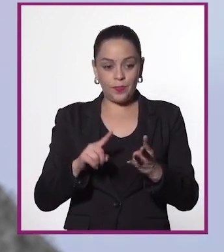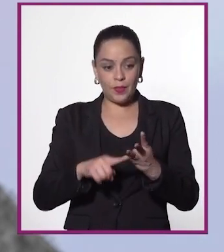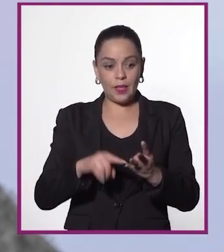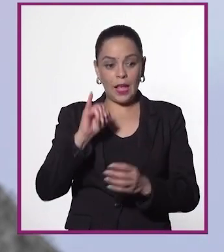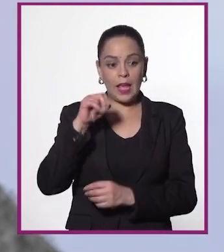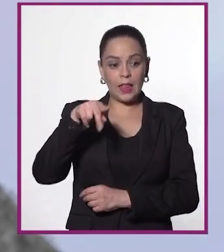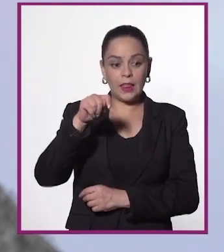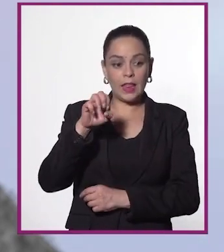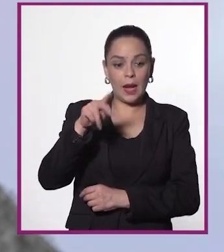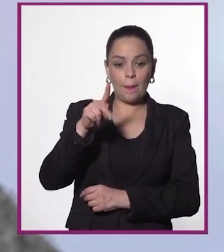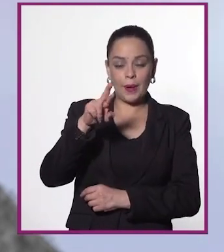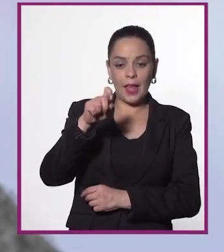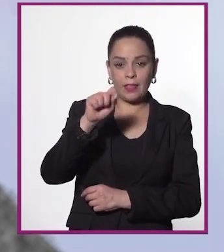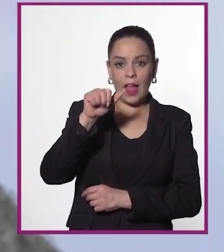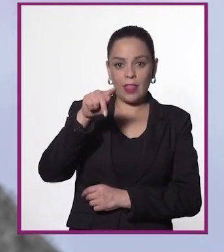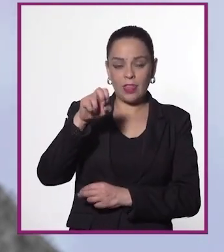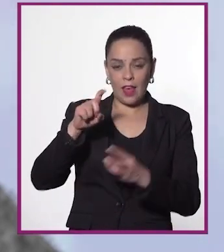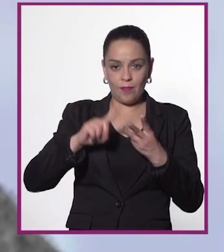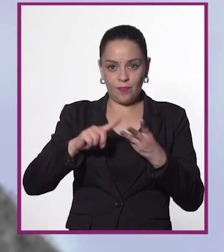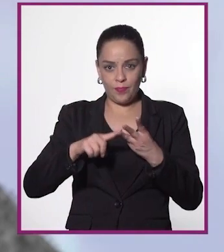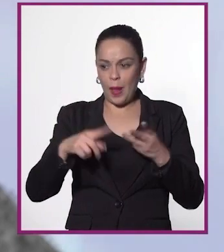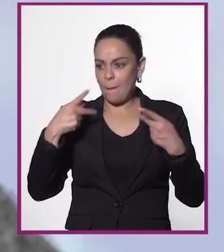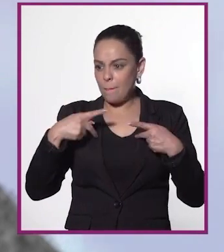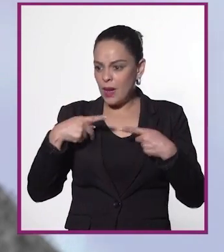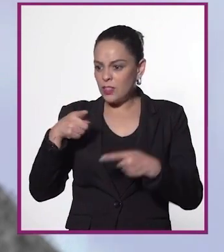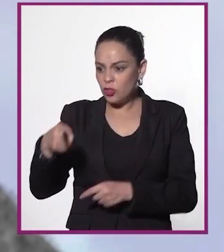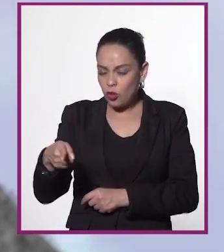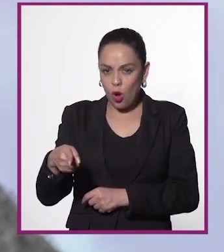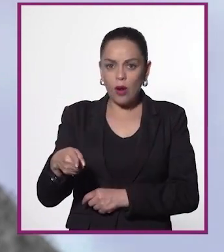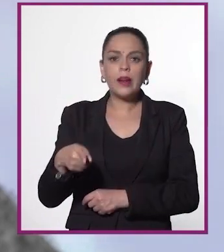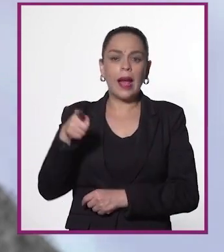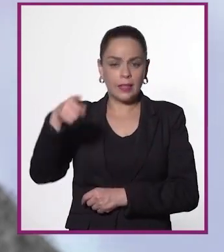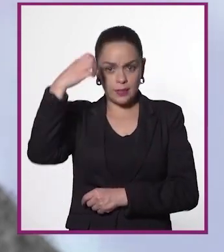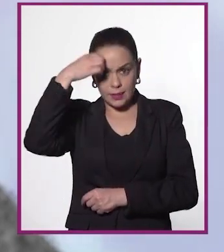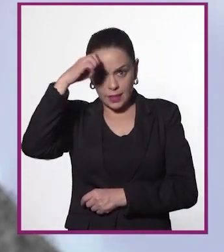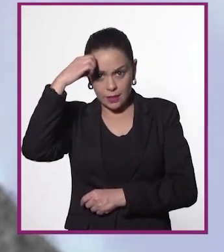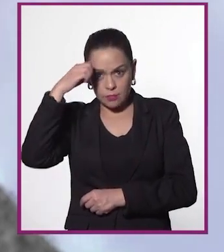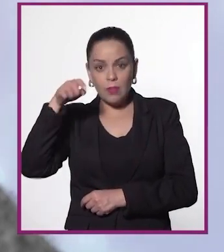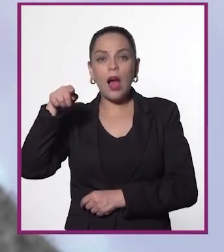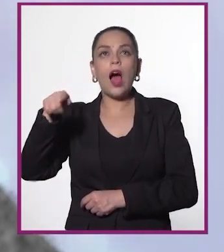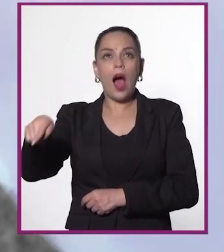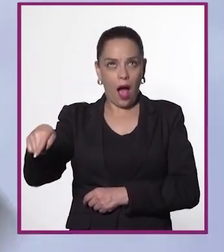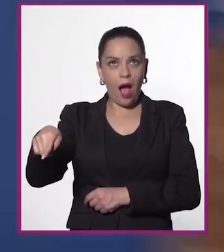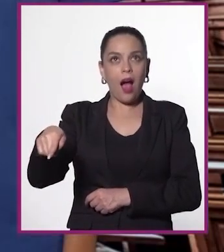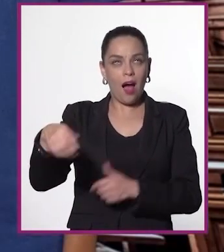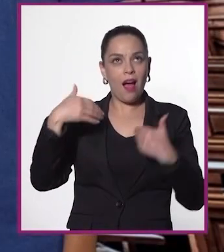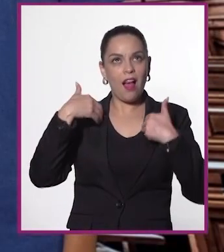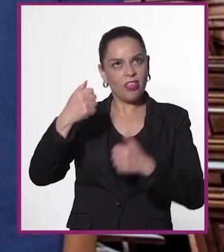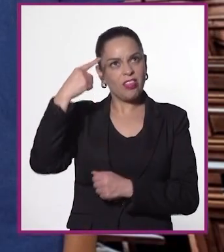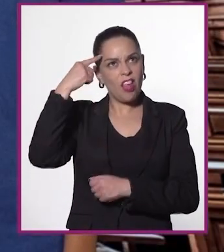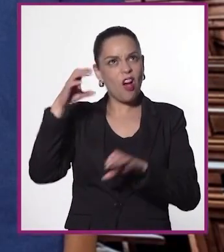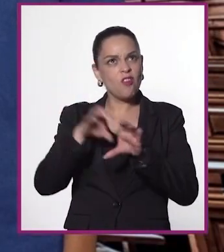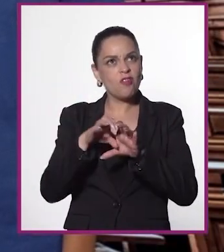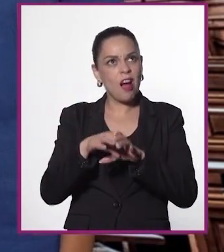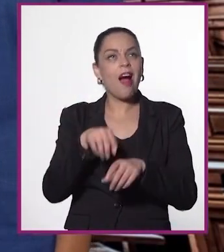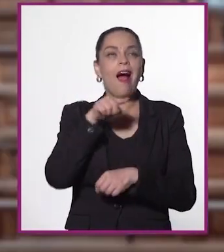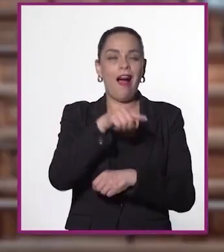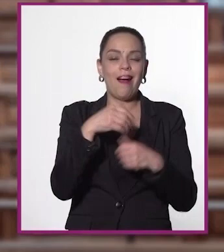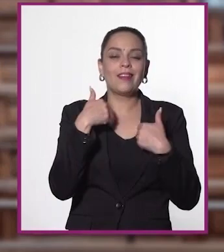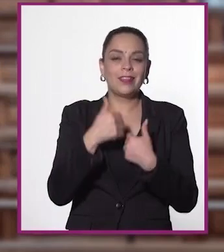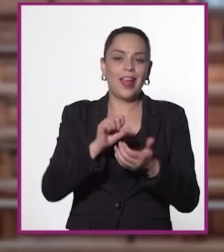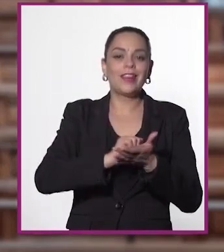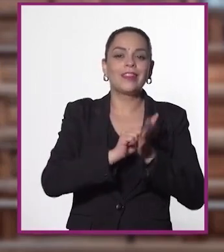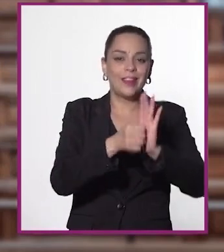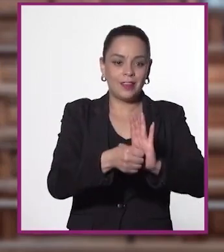interpretante, que es la persona o ser que con su experiencia interpreta los signos. Además, el signo